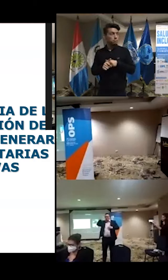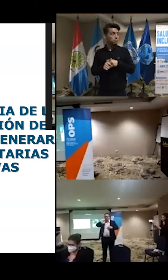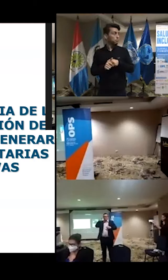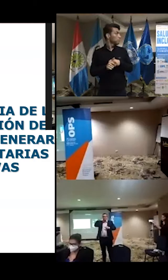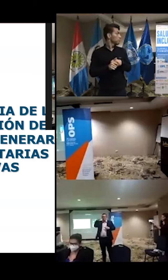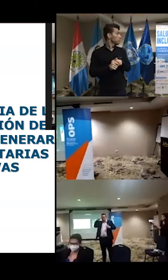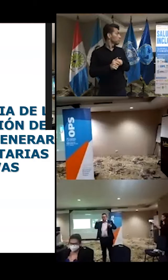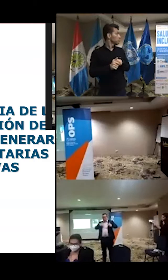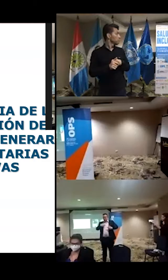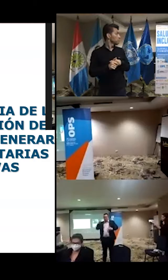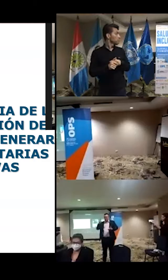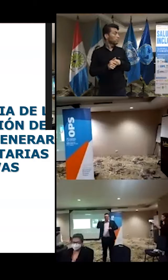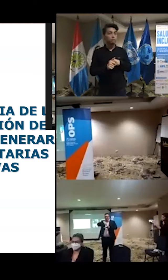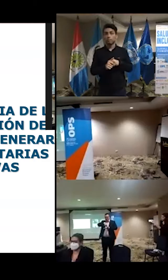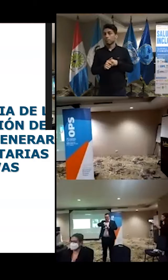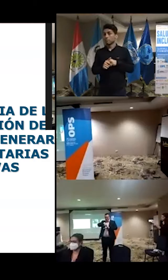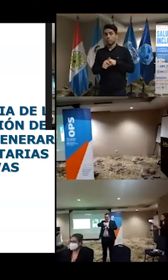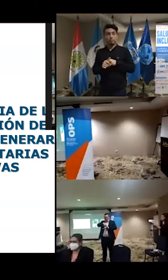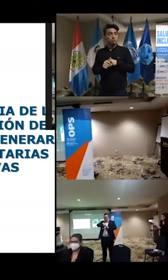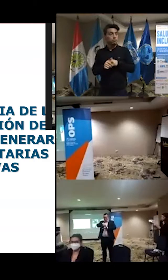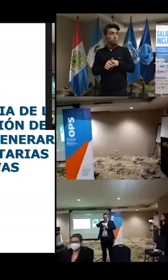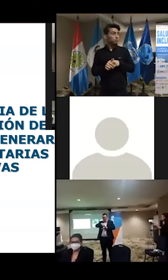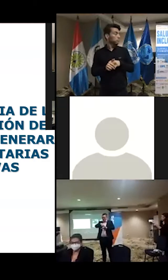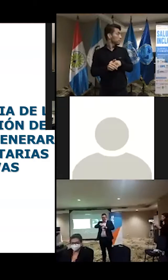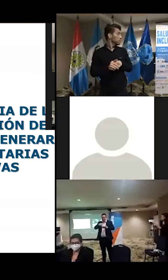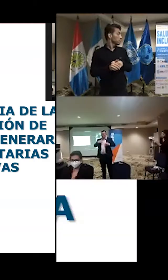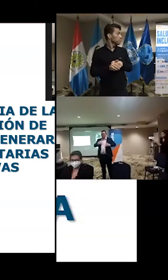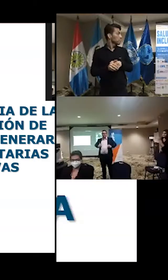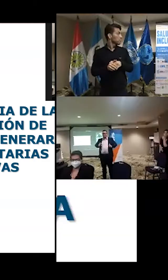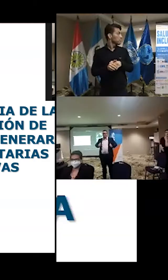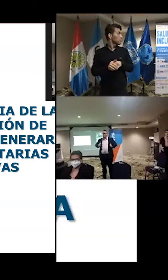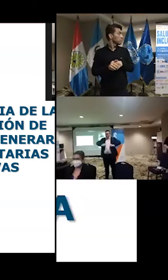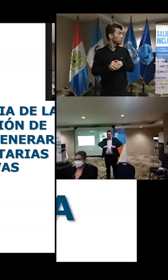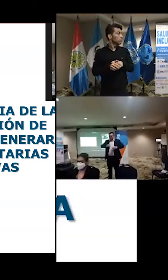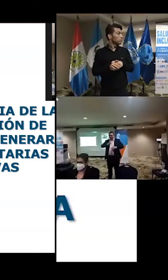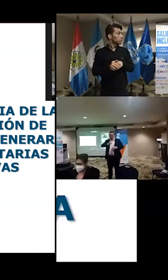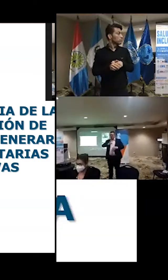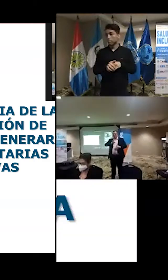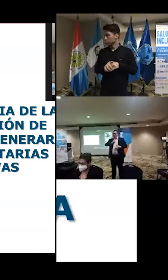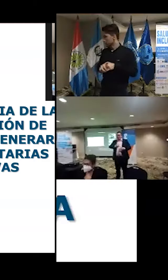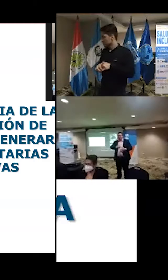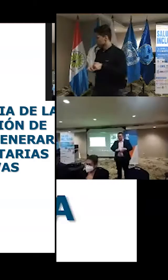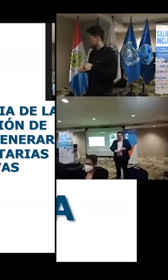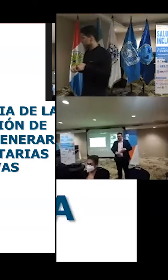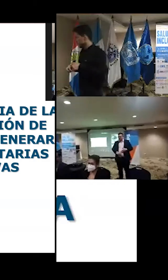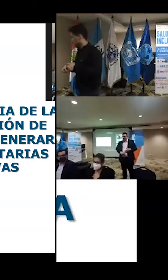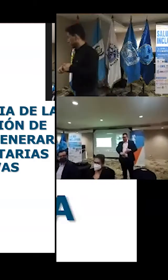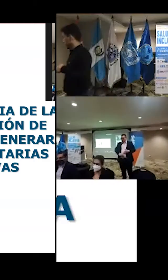Bueno, voy a tratar de presentarme. Mi nombre es Juan Ángel de Goya. Estoy ahorita de pie para las personas con discapacidad